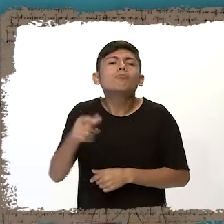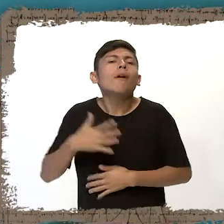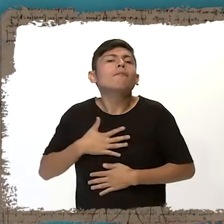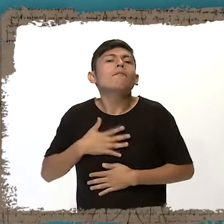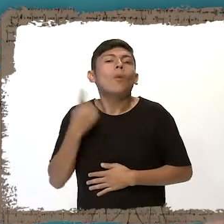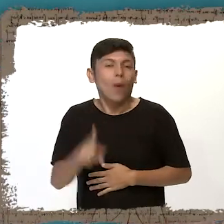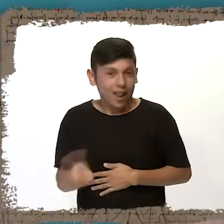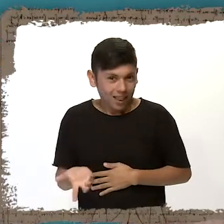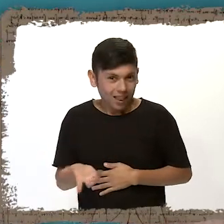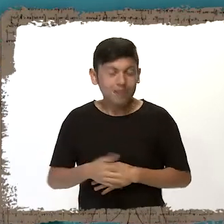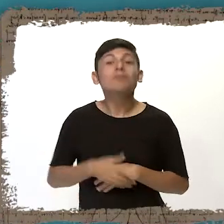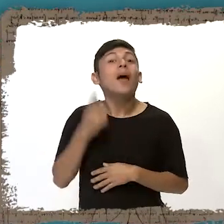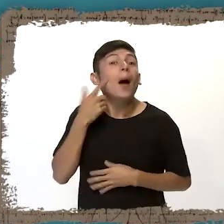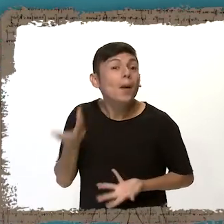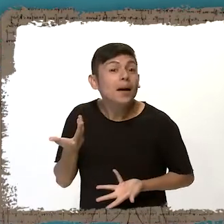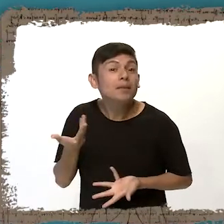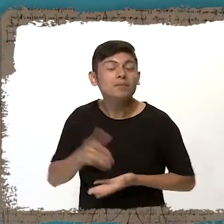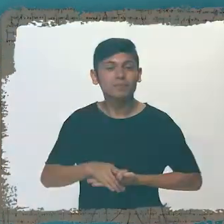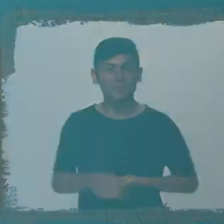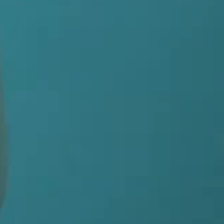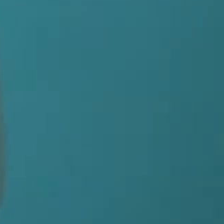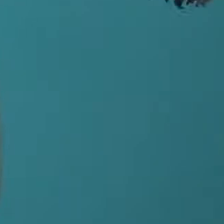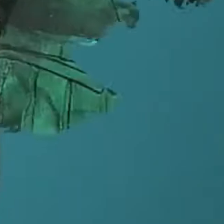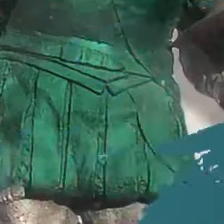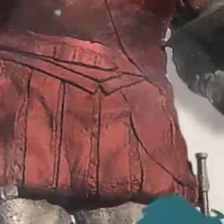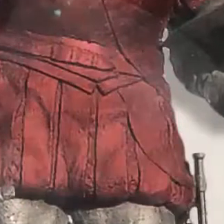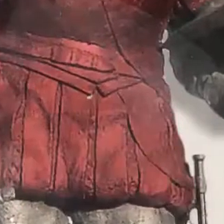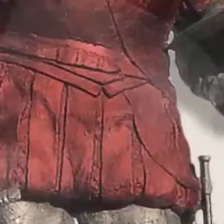son sus cuentos preferidos. ¡A ver!